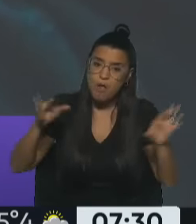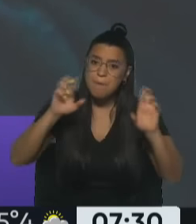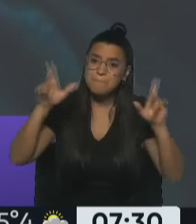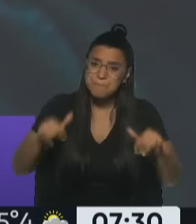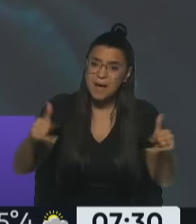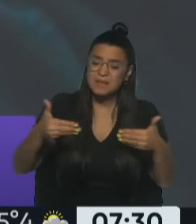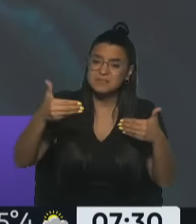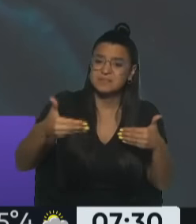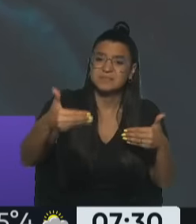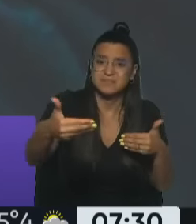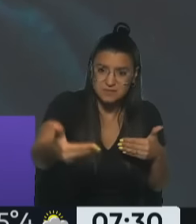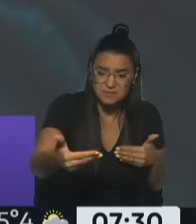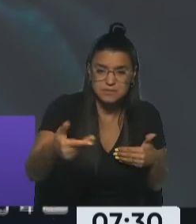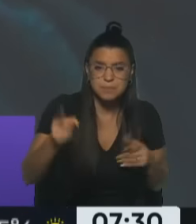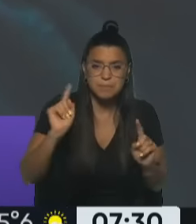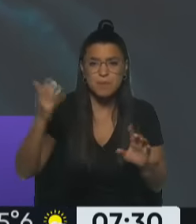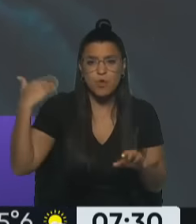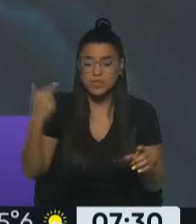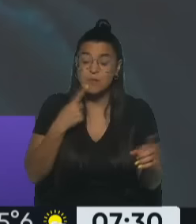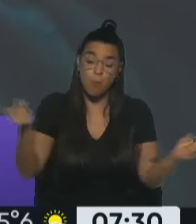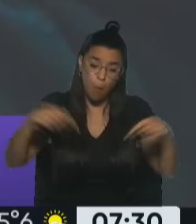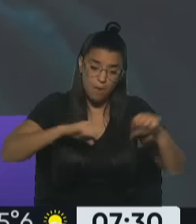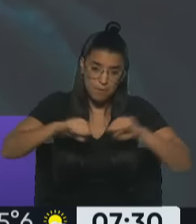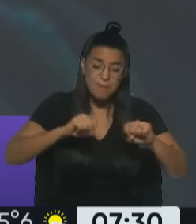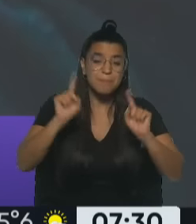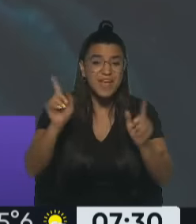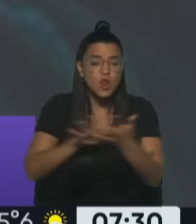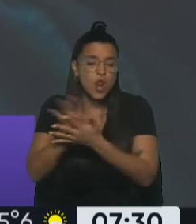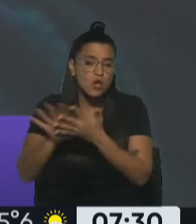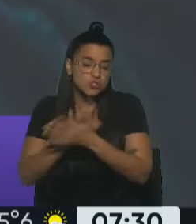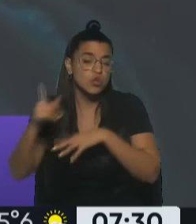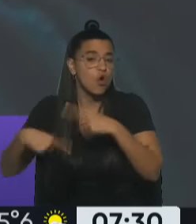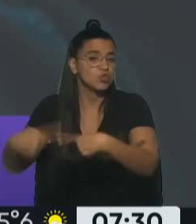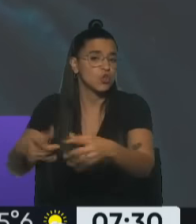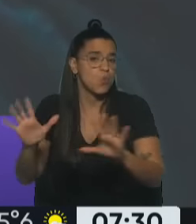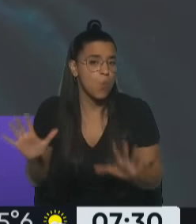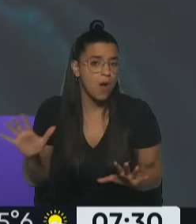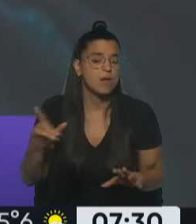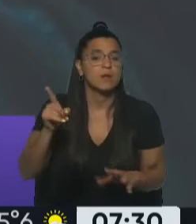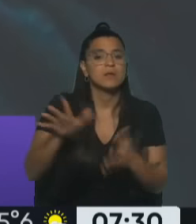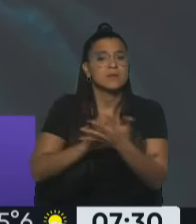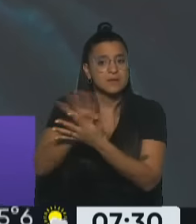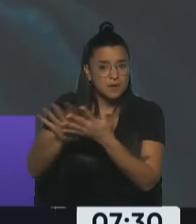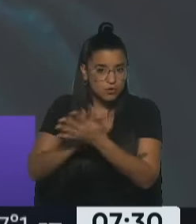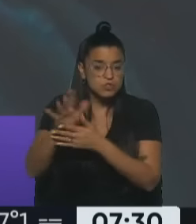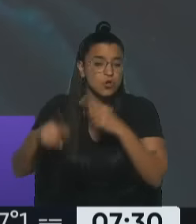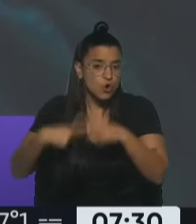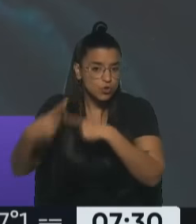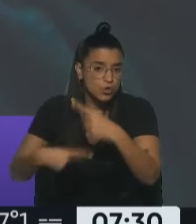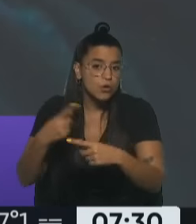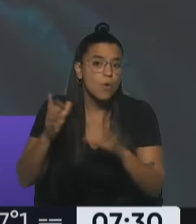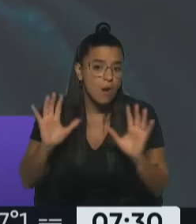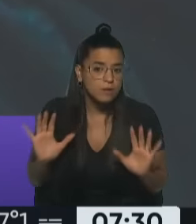tregua, más allá de que vimos que continúan los combates, siguen. Es decir, las negociaciones siguen, así